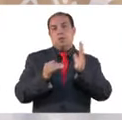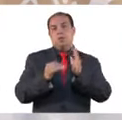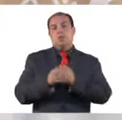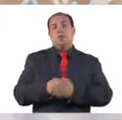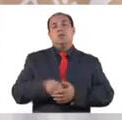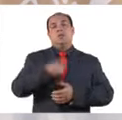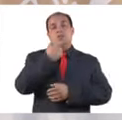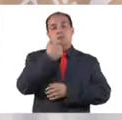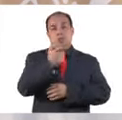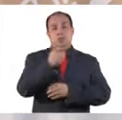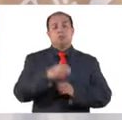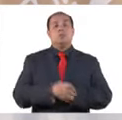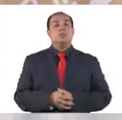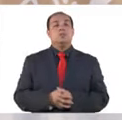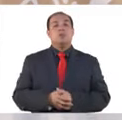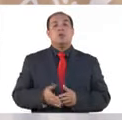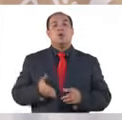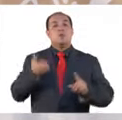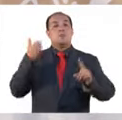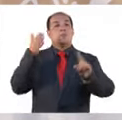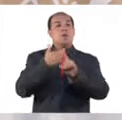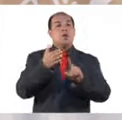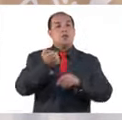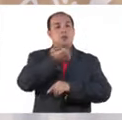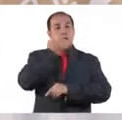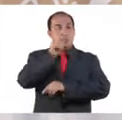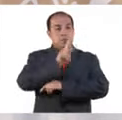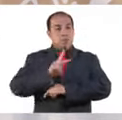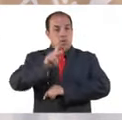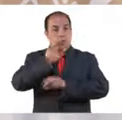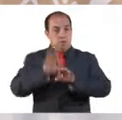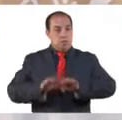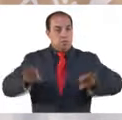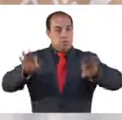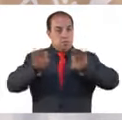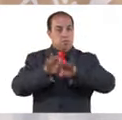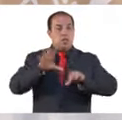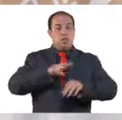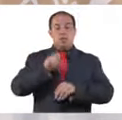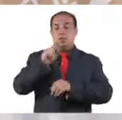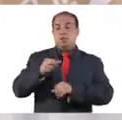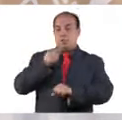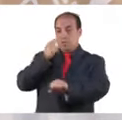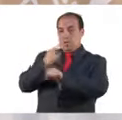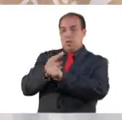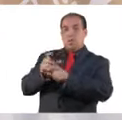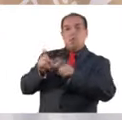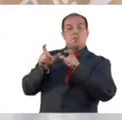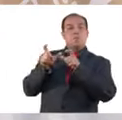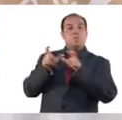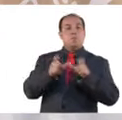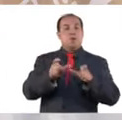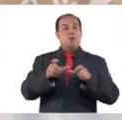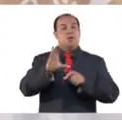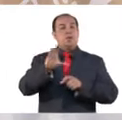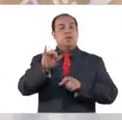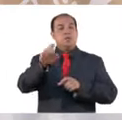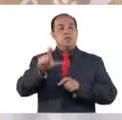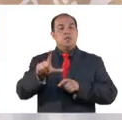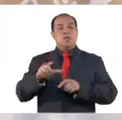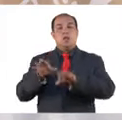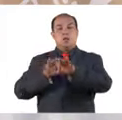las escuelas públicas. Y es importante pues que esté, y además la Secretaría de Protección Civil ha hecho un trabajo muy importante para la